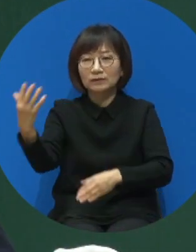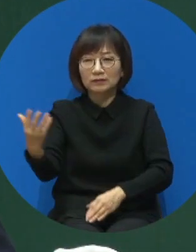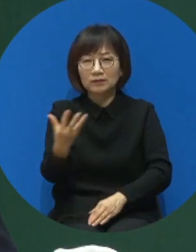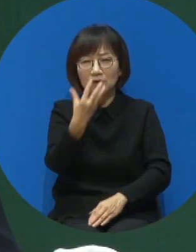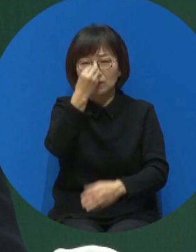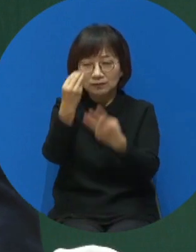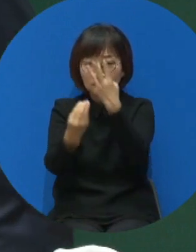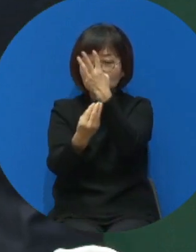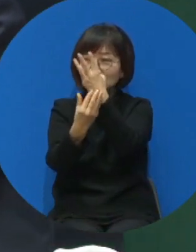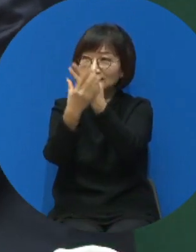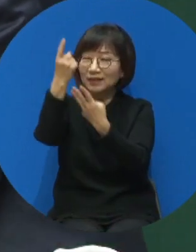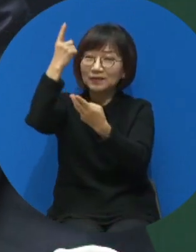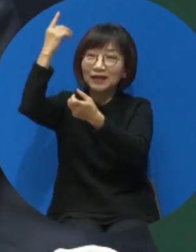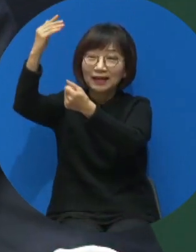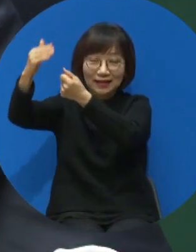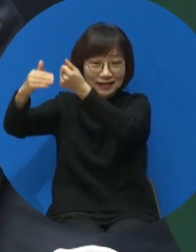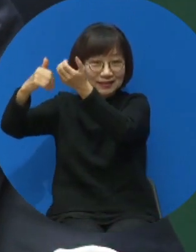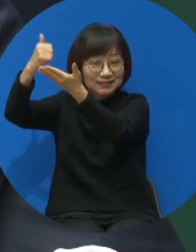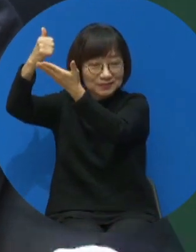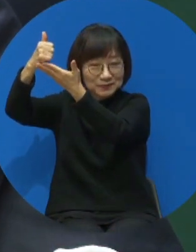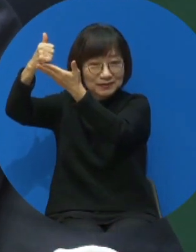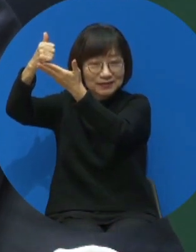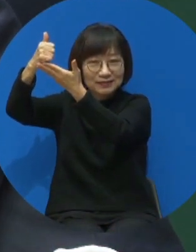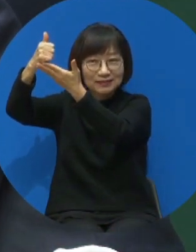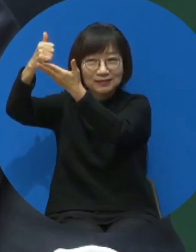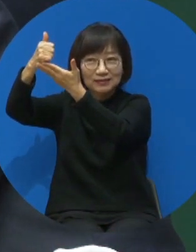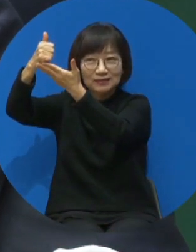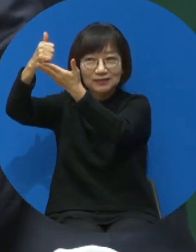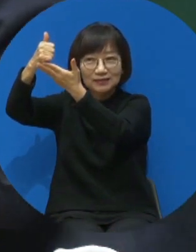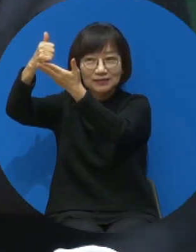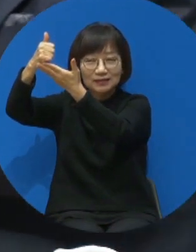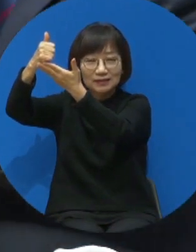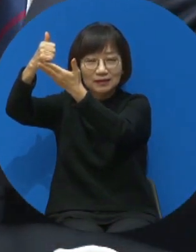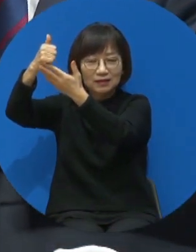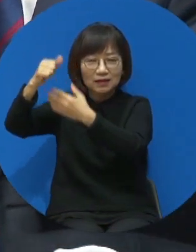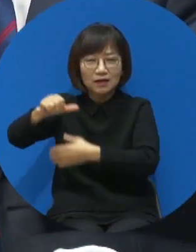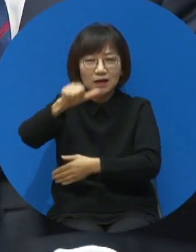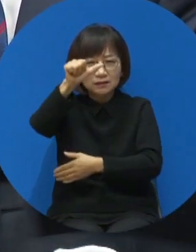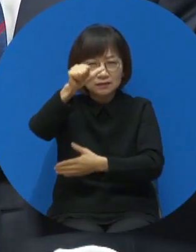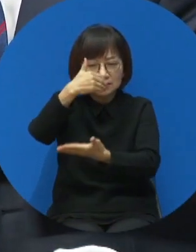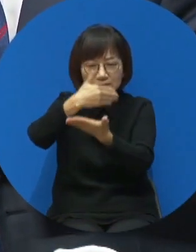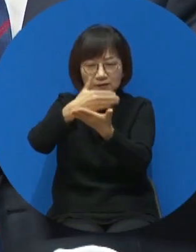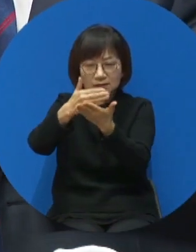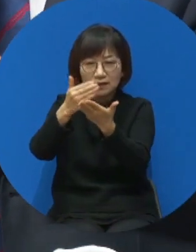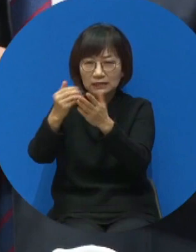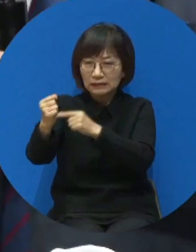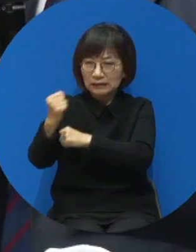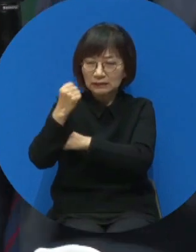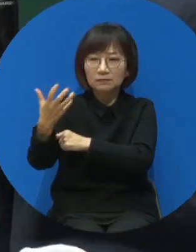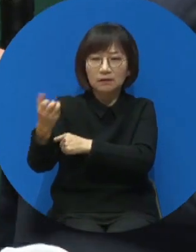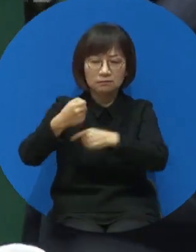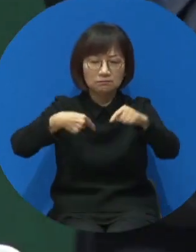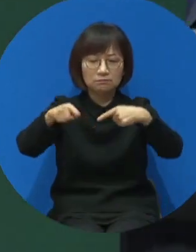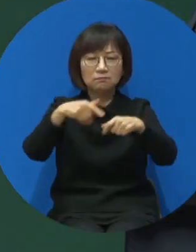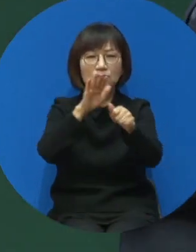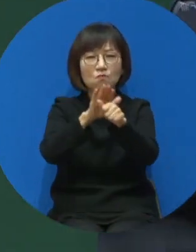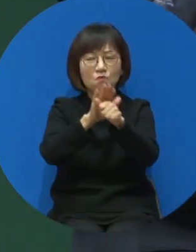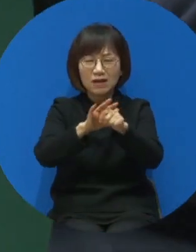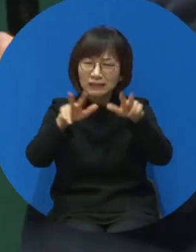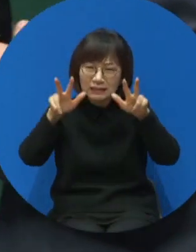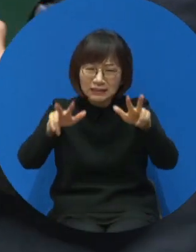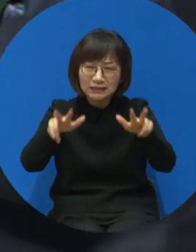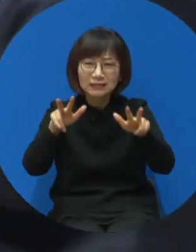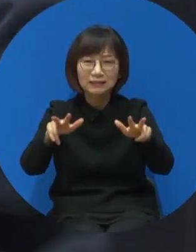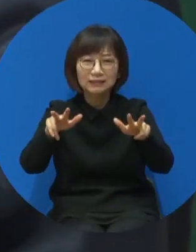son dos amigos anónimos orio grullo soul es invisible mente a los ojos el dios que es trino